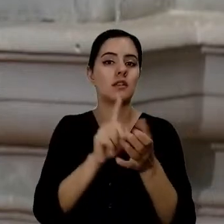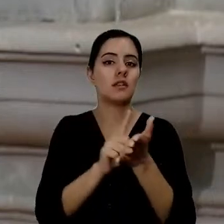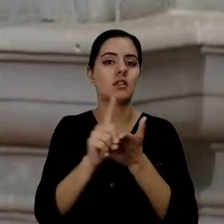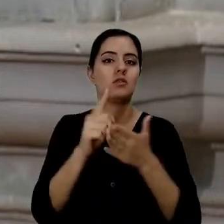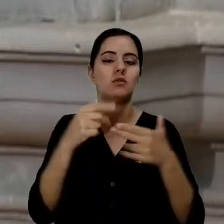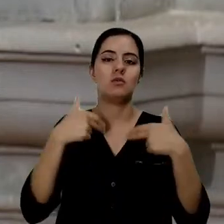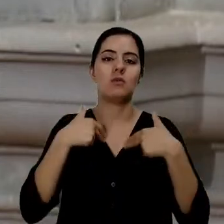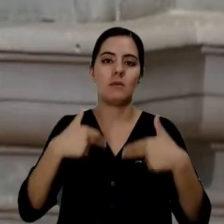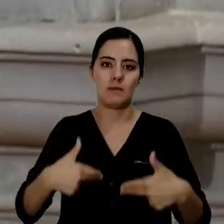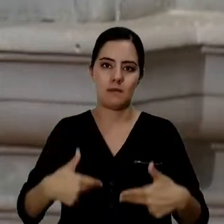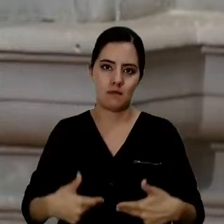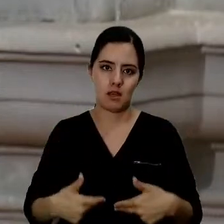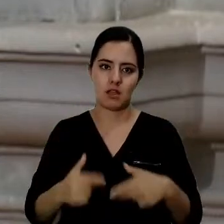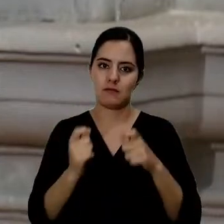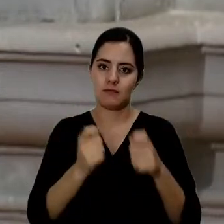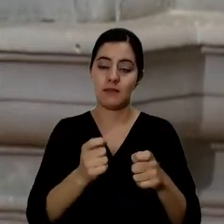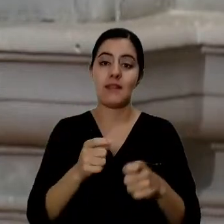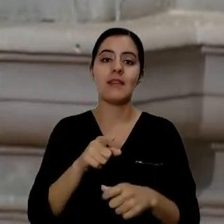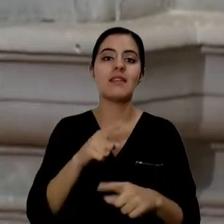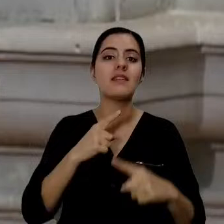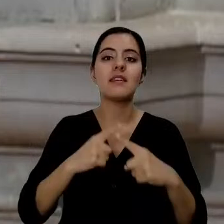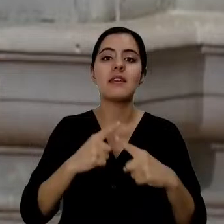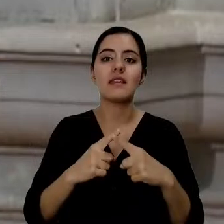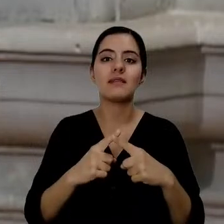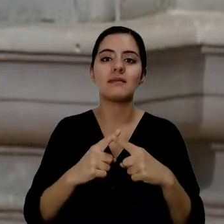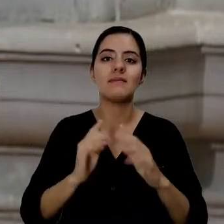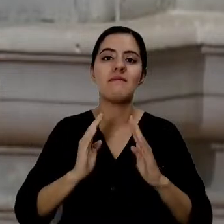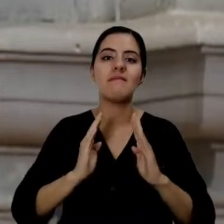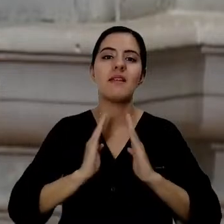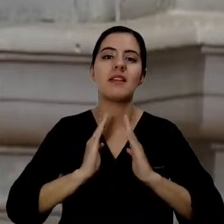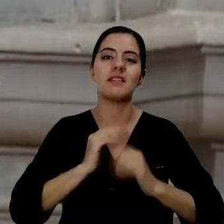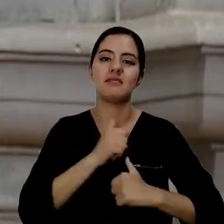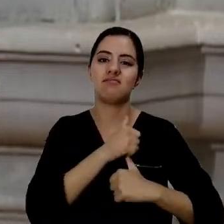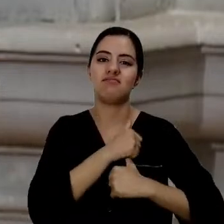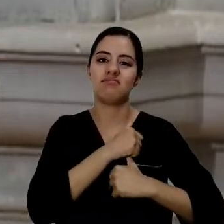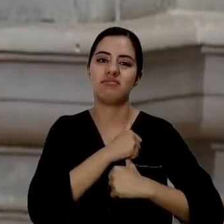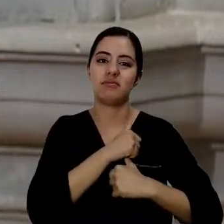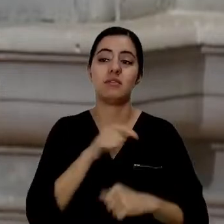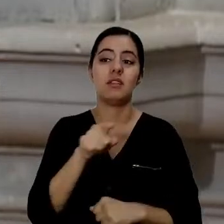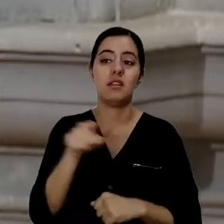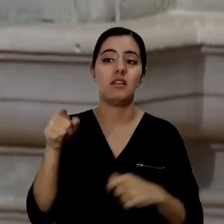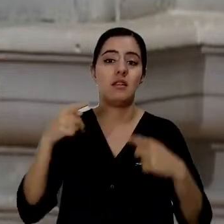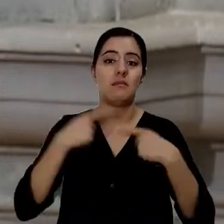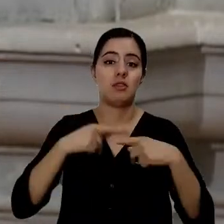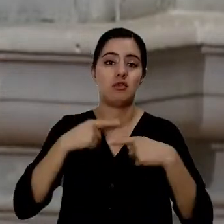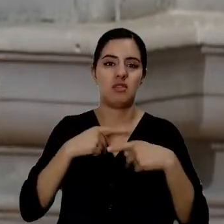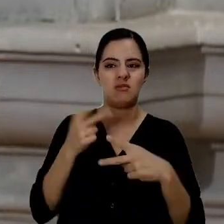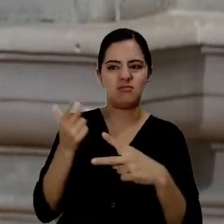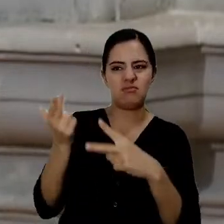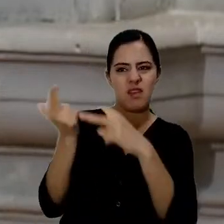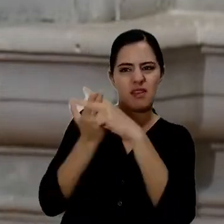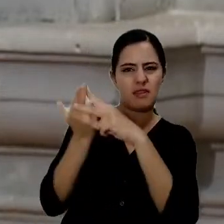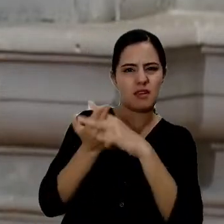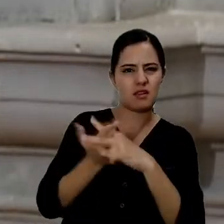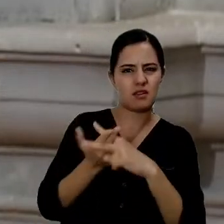Humanos. Militares ejecutando a ciudadanos.